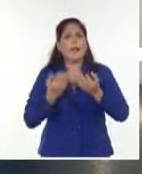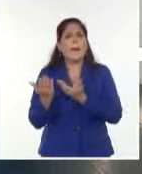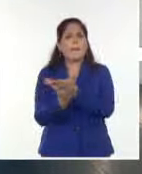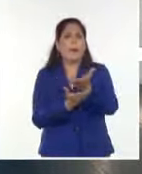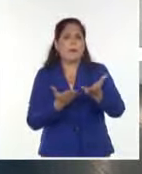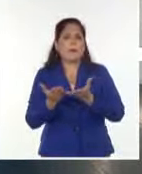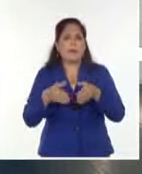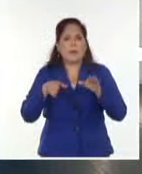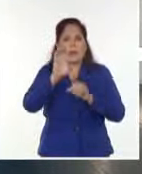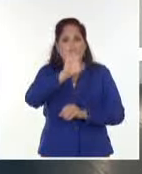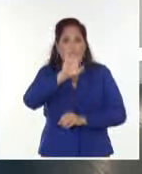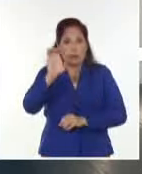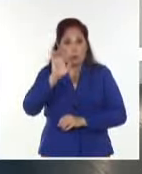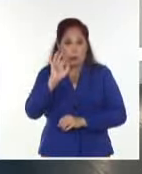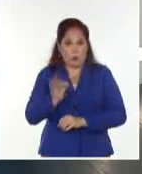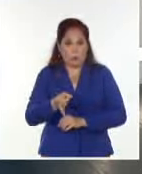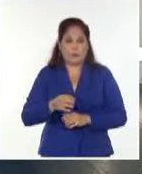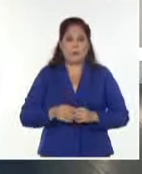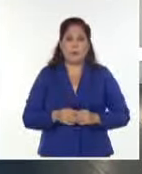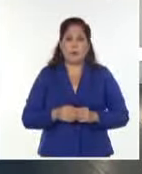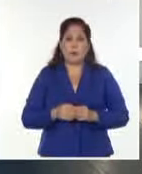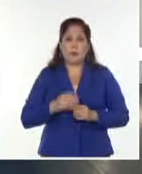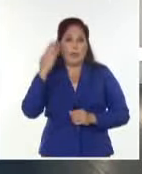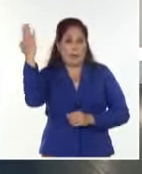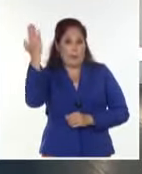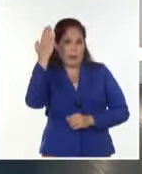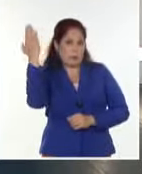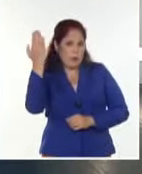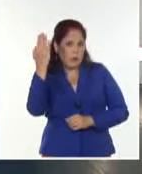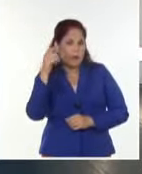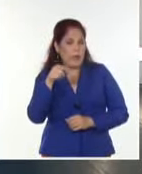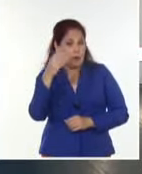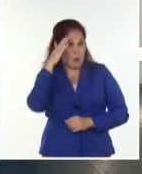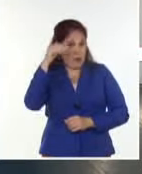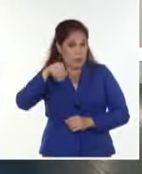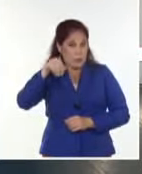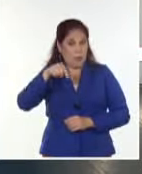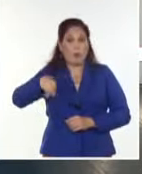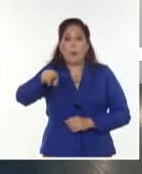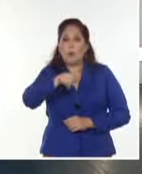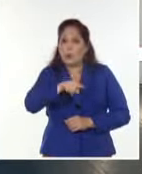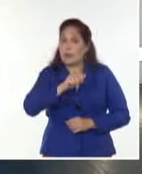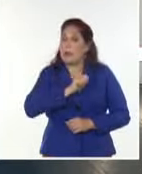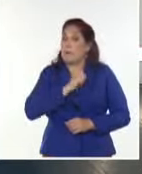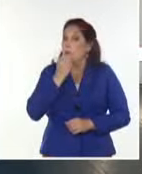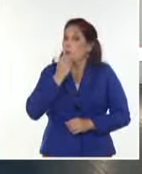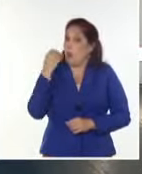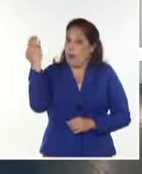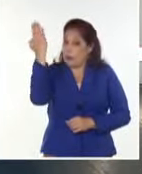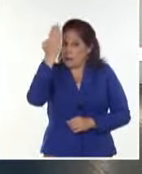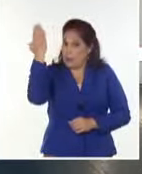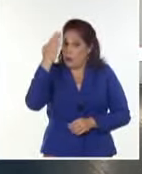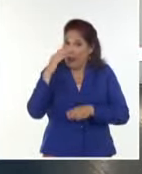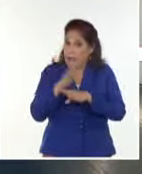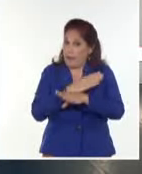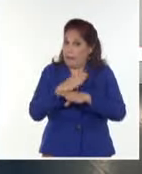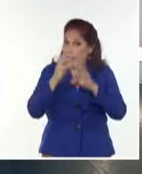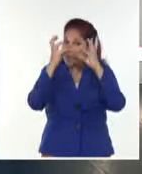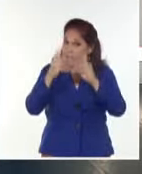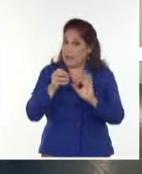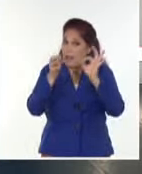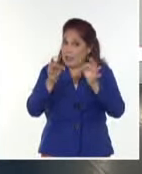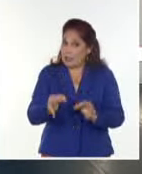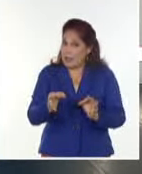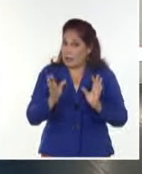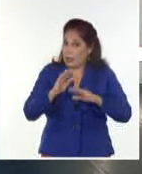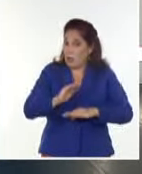instituto emitió este pronóstico. Ahora, y sé que pretende ser bastante activo y aunque no puedan dar una cifra exacta, sí al menos